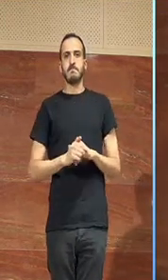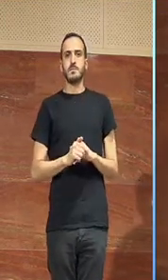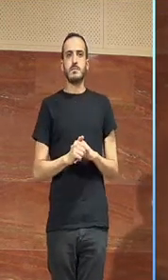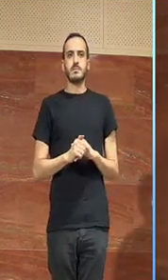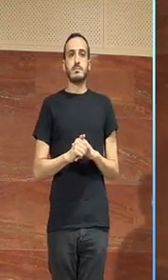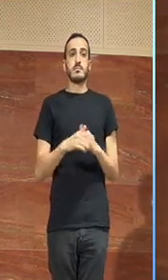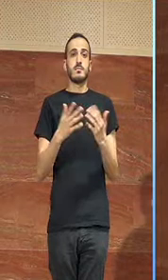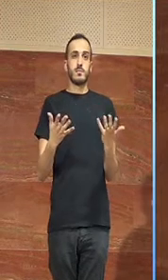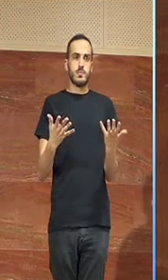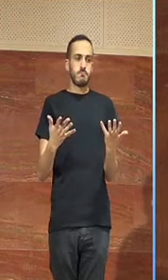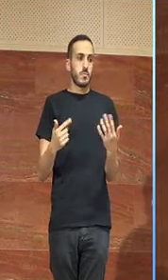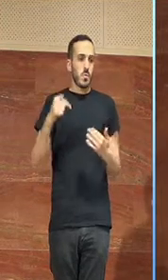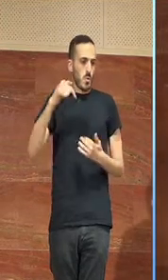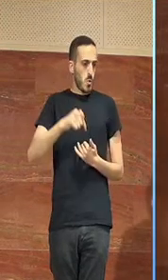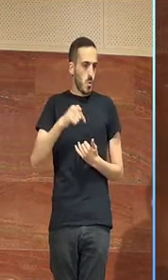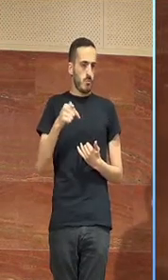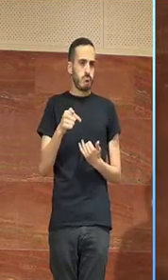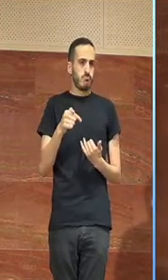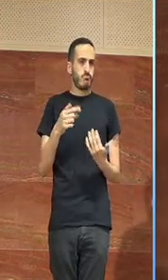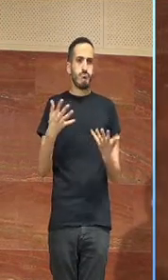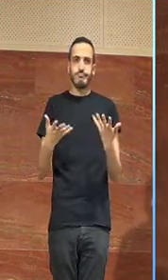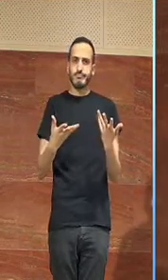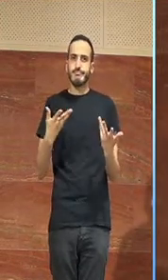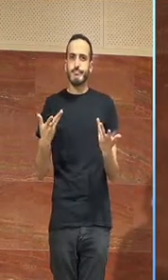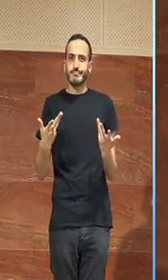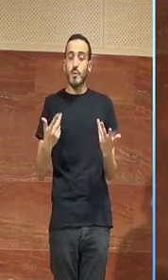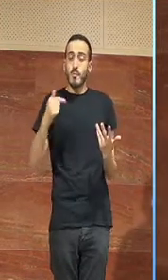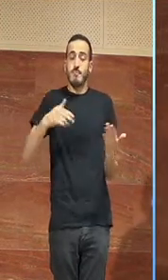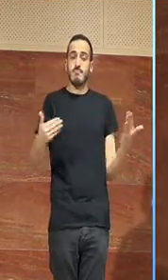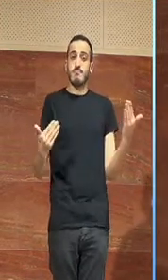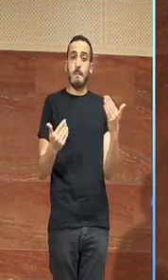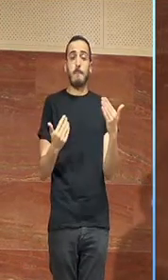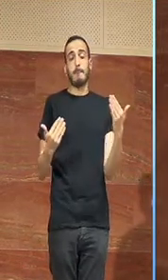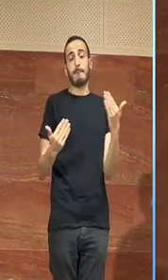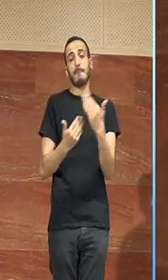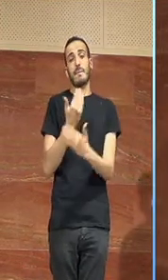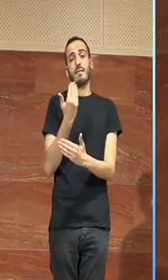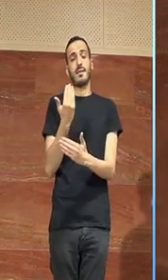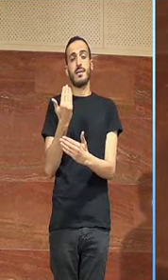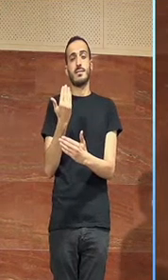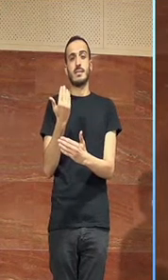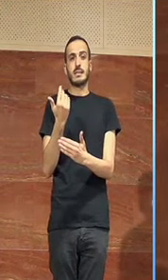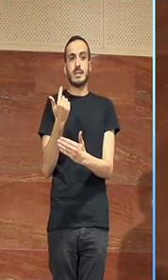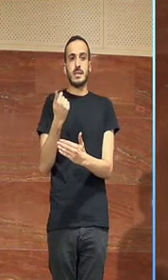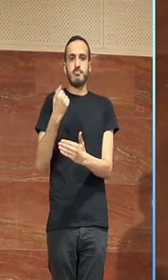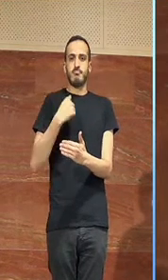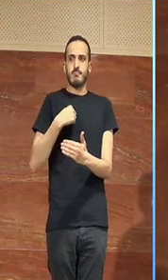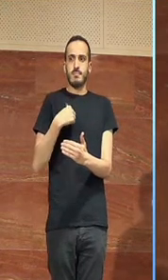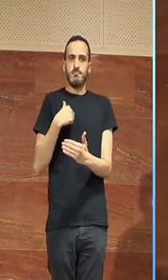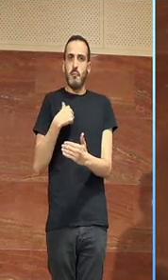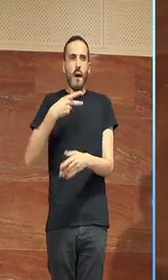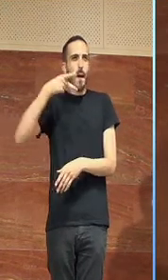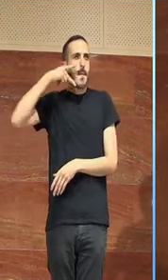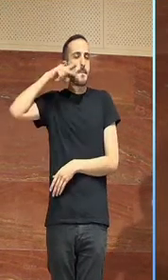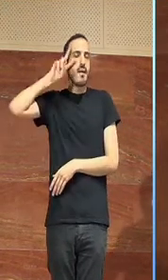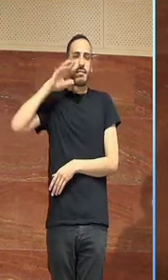Y bueno, hoy, precisamente, hoy es el primer día que que junto, digamos, las dos experiencias que han sido